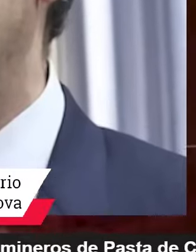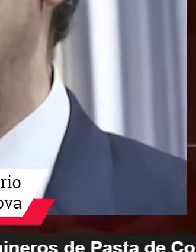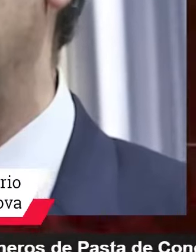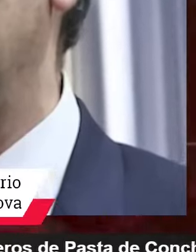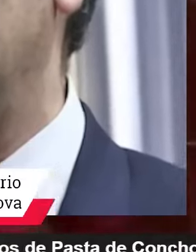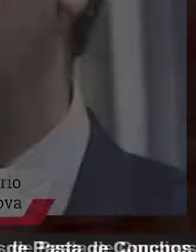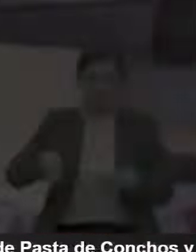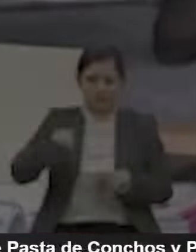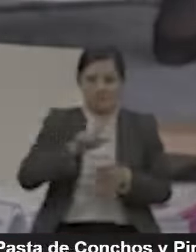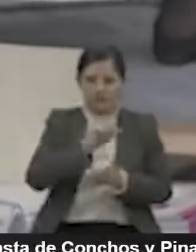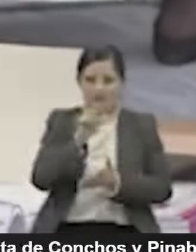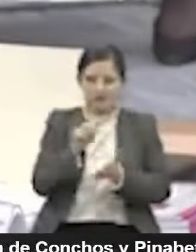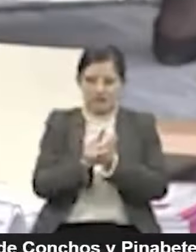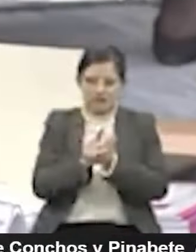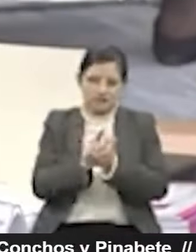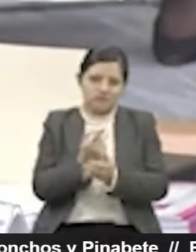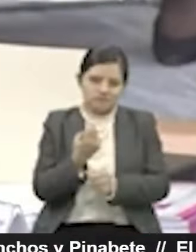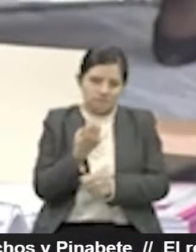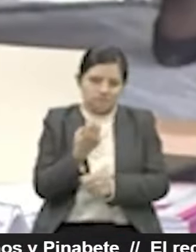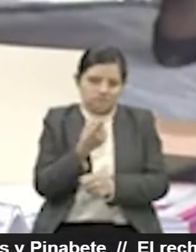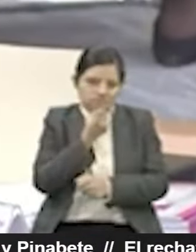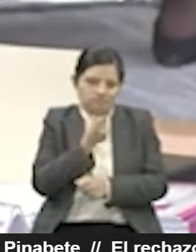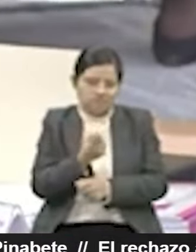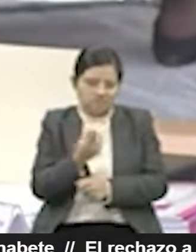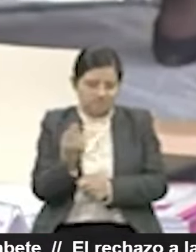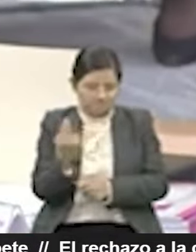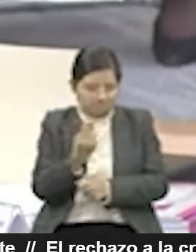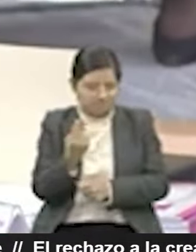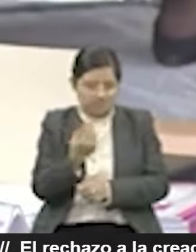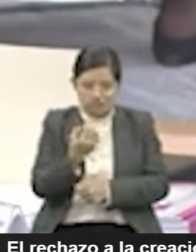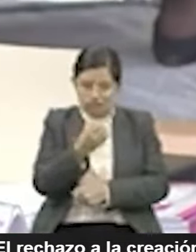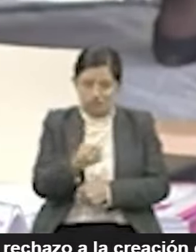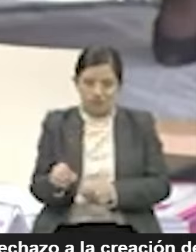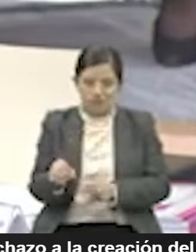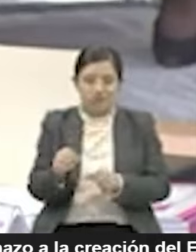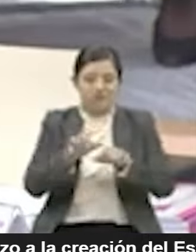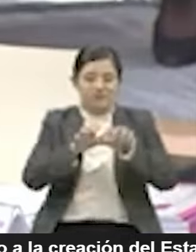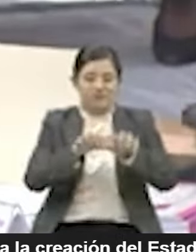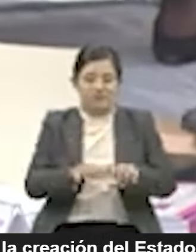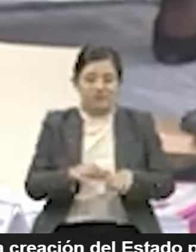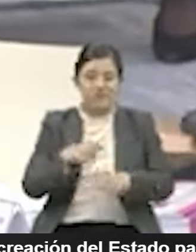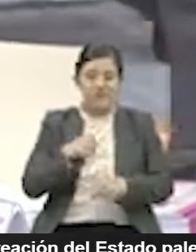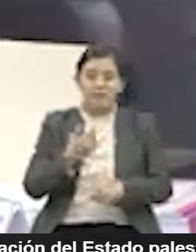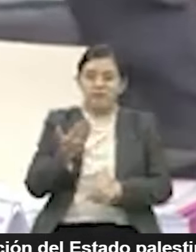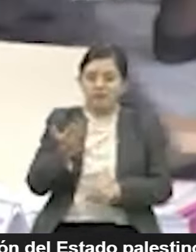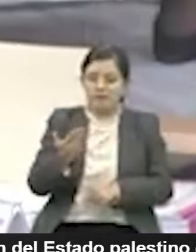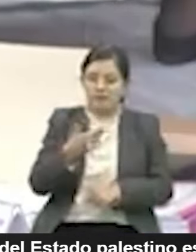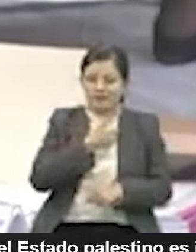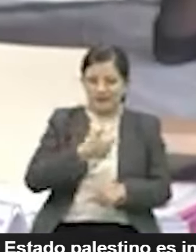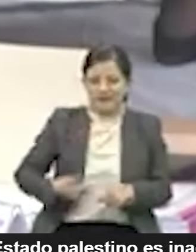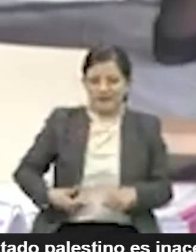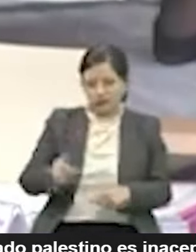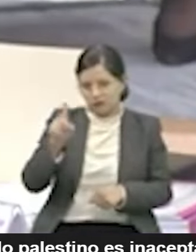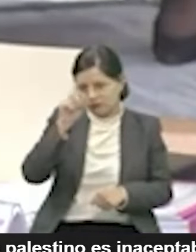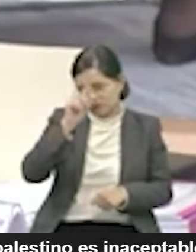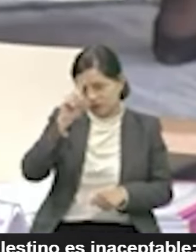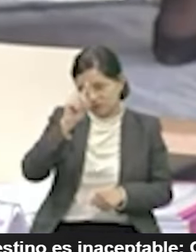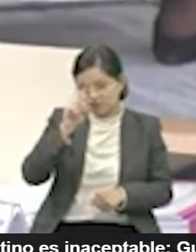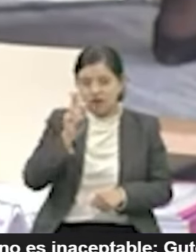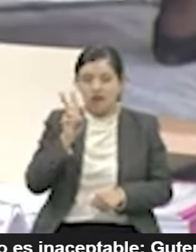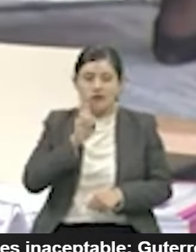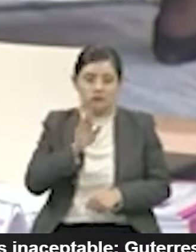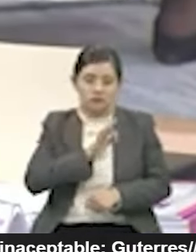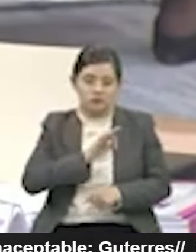de diciembre en dicho oficio solicita la presidencia del consejo que en la medida de las posibilidades